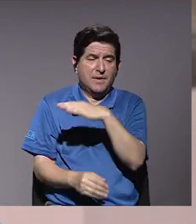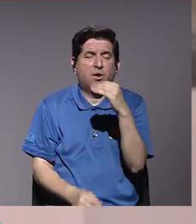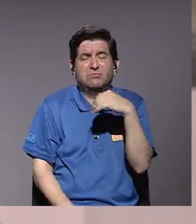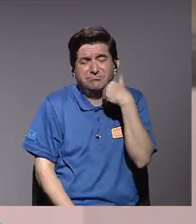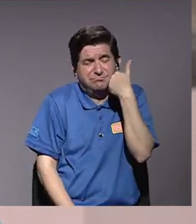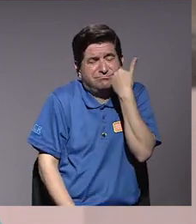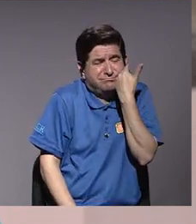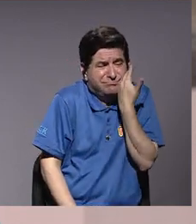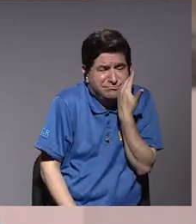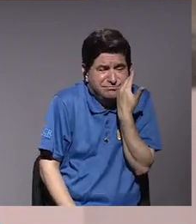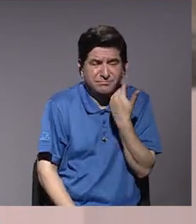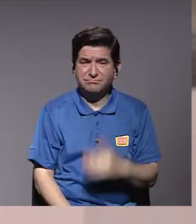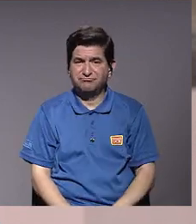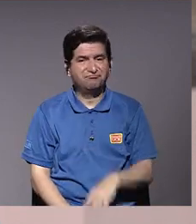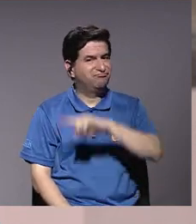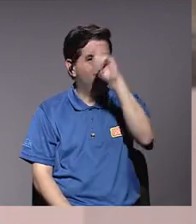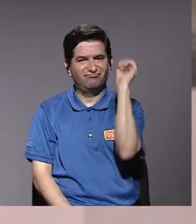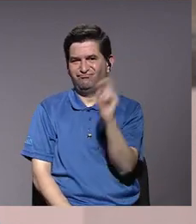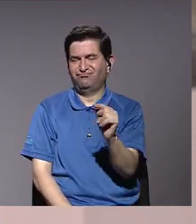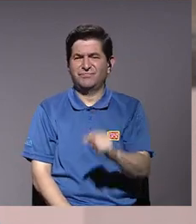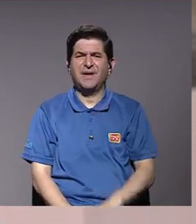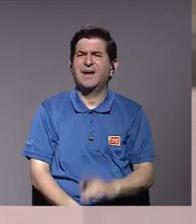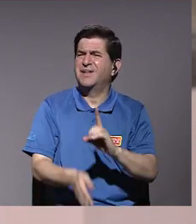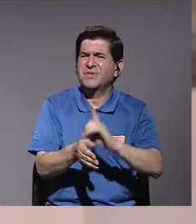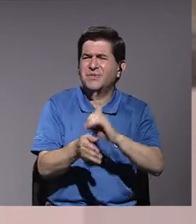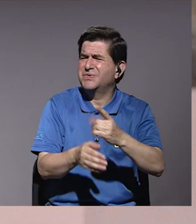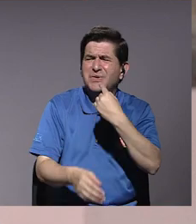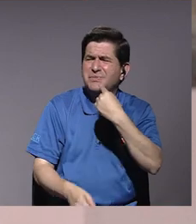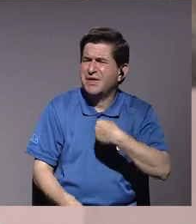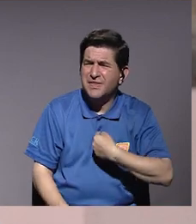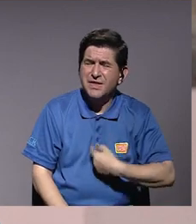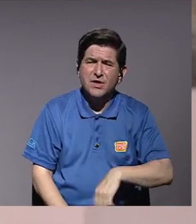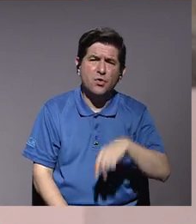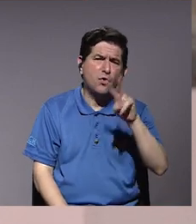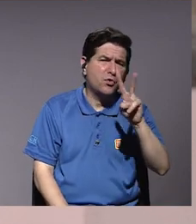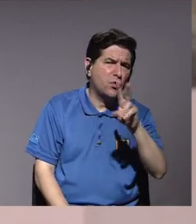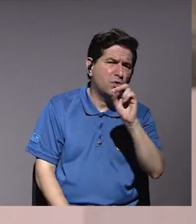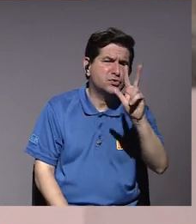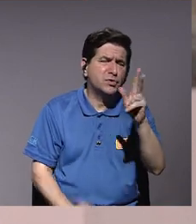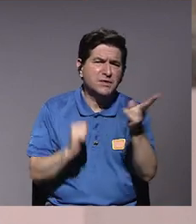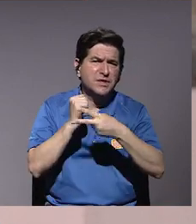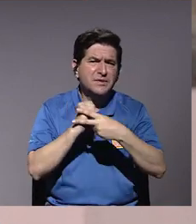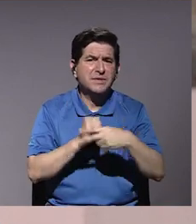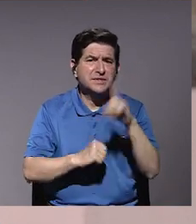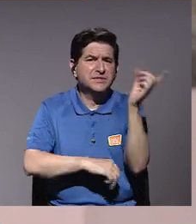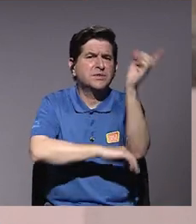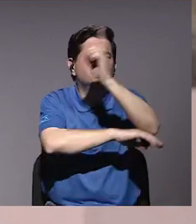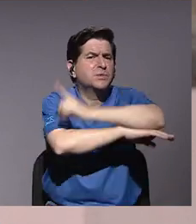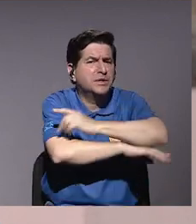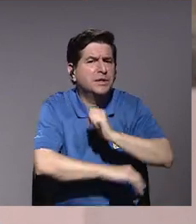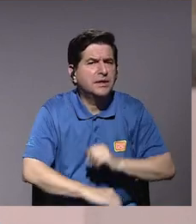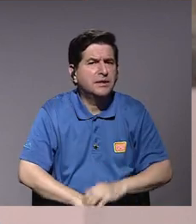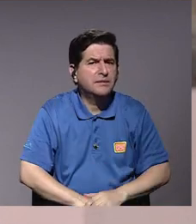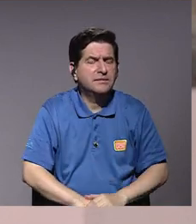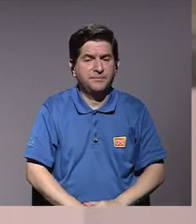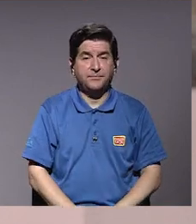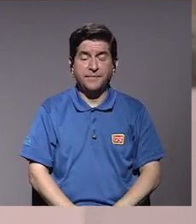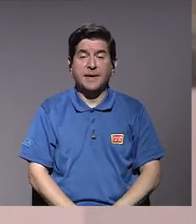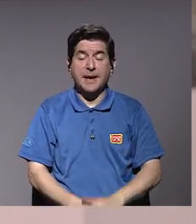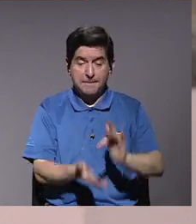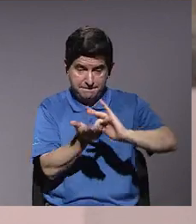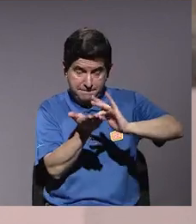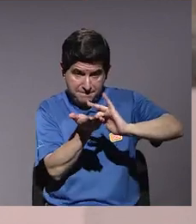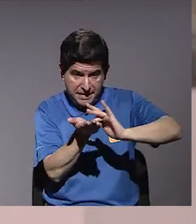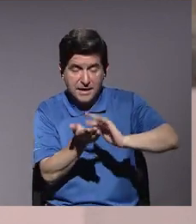o a veces por vergüenza no pregunta, doctor, ¿cómo me dijo? ¿Dos veces al día o tres veces al día? Entonces, porque aunque